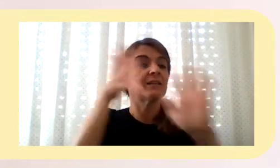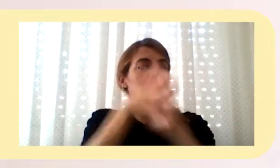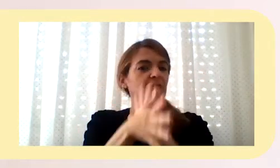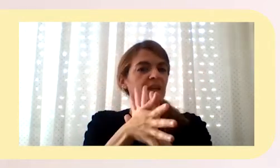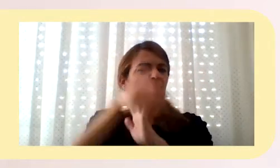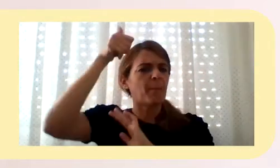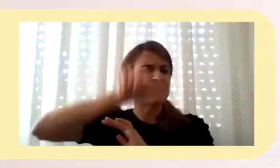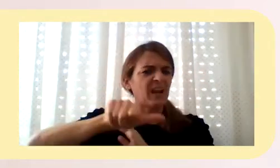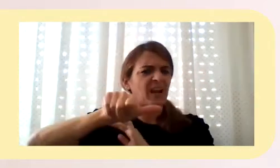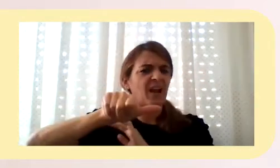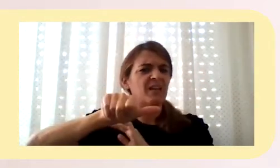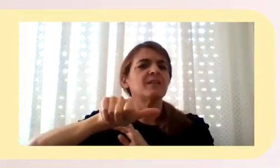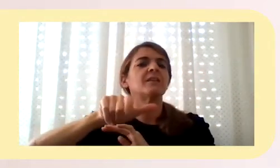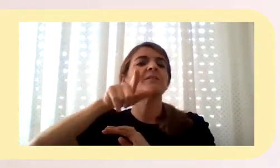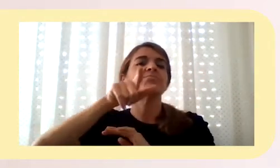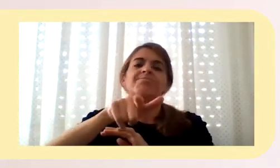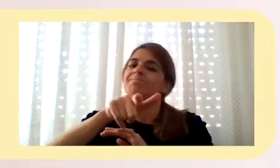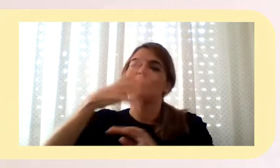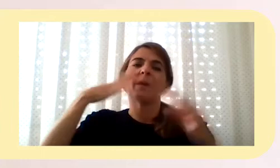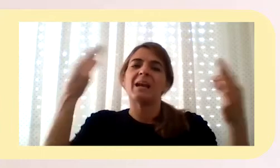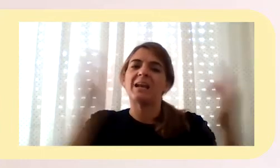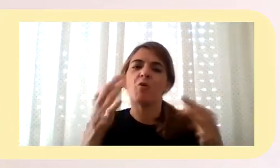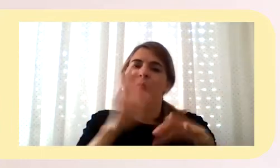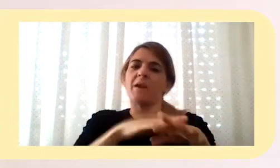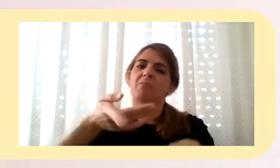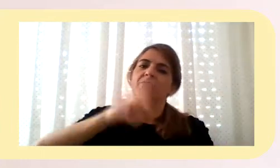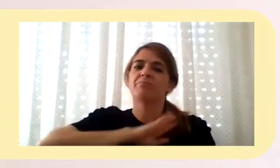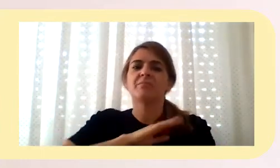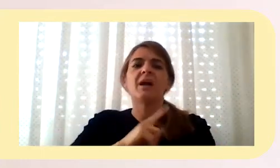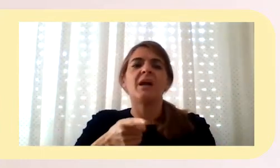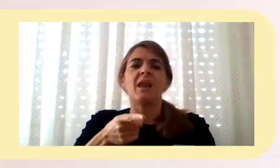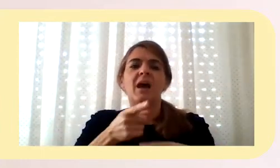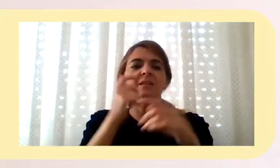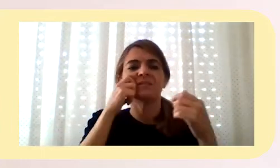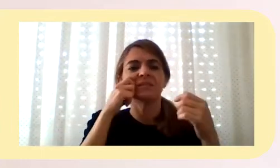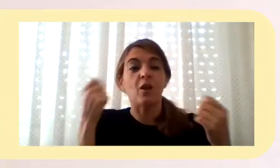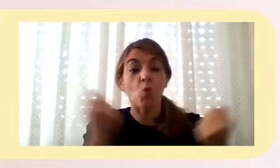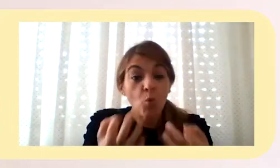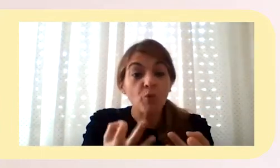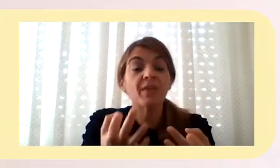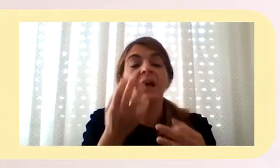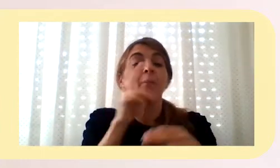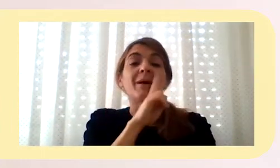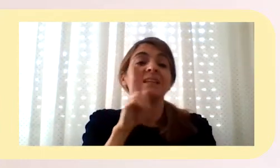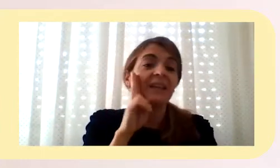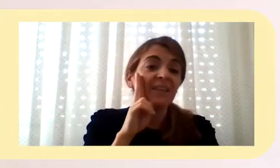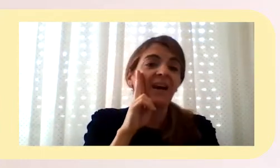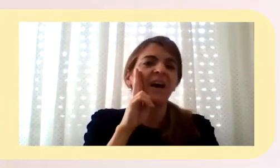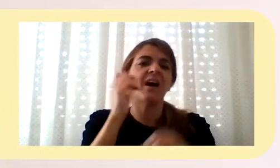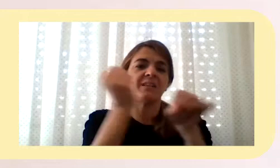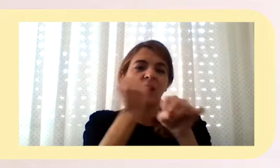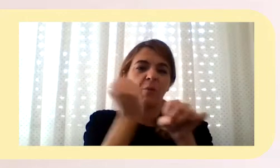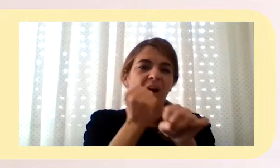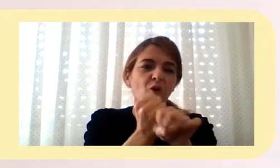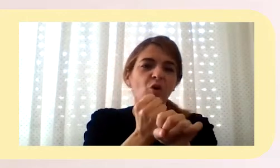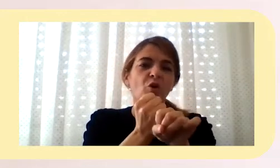como la nuestra es un factor de riesgo para la salud. Cuestiones como la maternidad, la doble carga de trabajo, la normalización